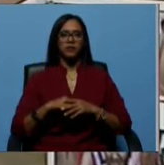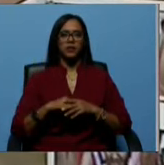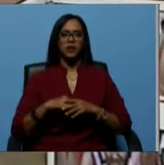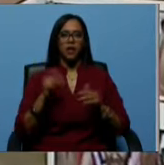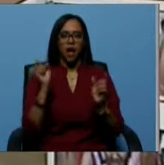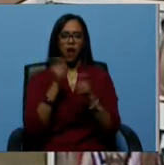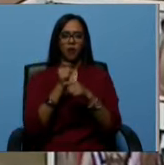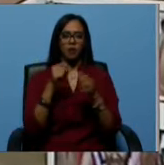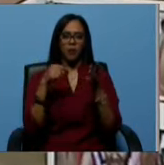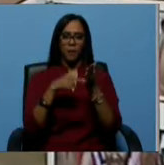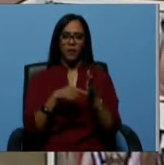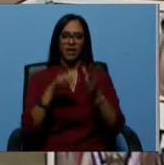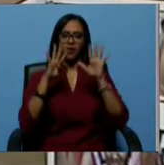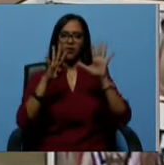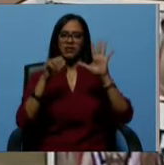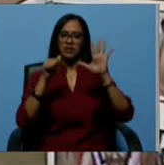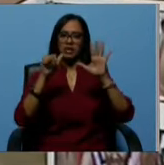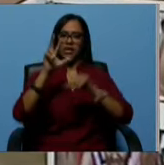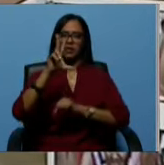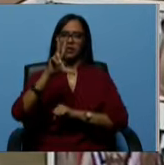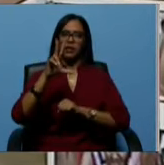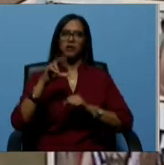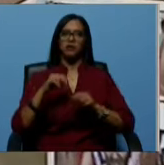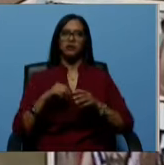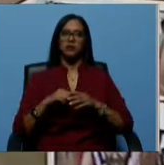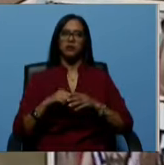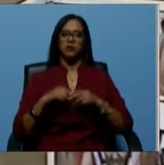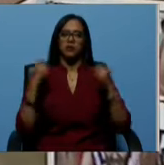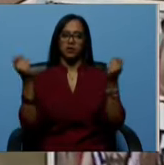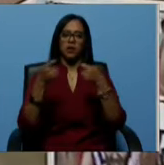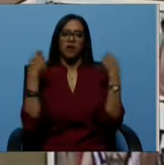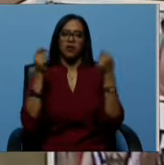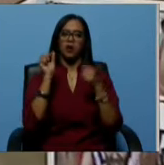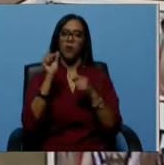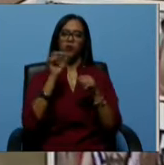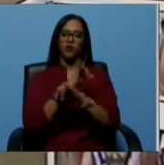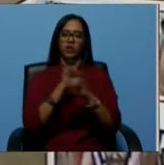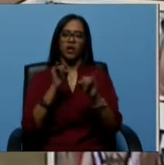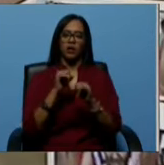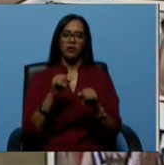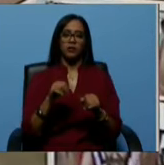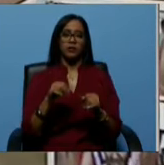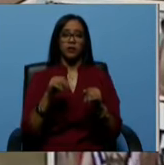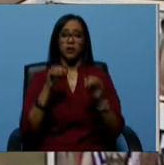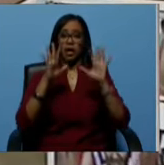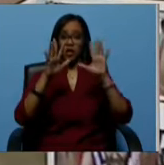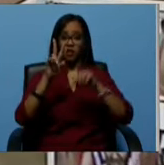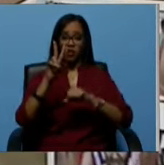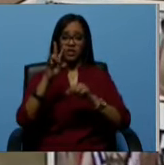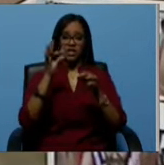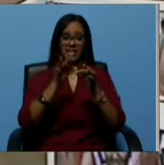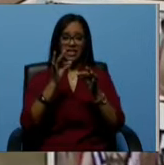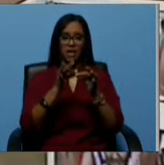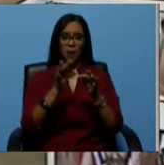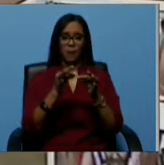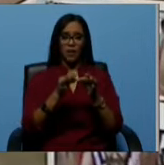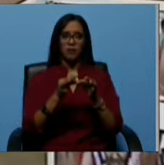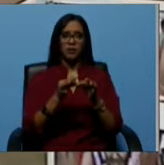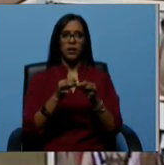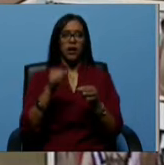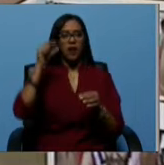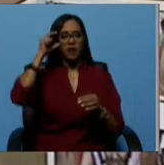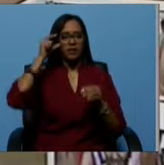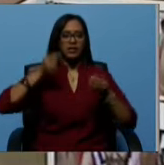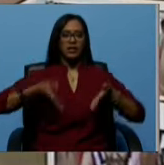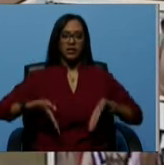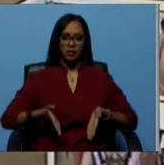agosto de 1963. Revista Punto Final, cada 12 de septiembre, esa es la fecha de nacimiento